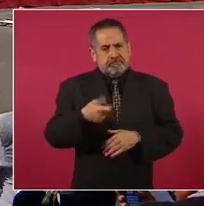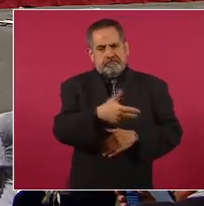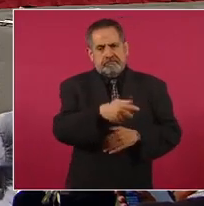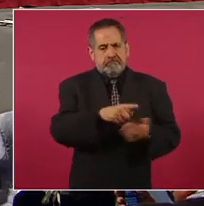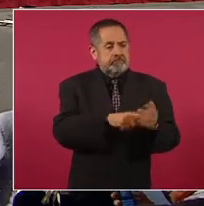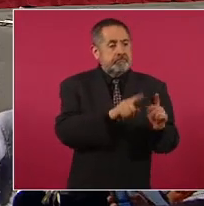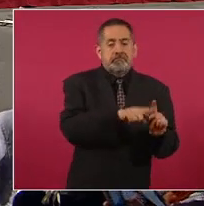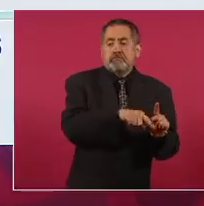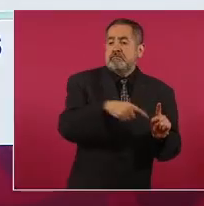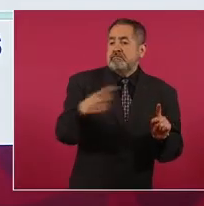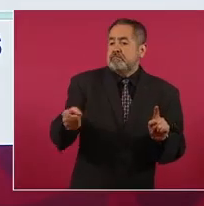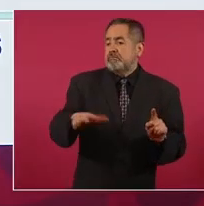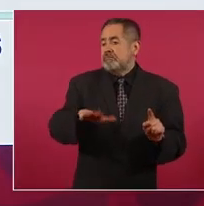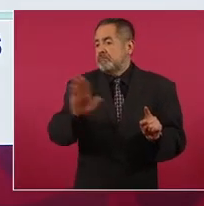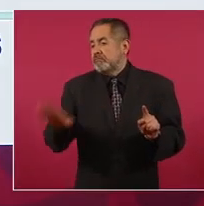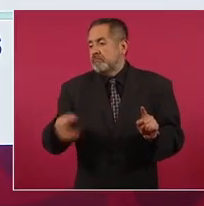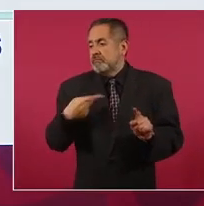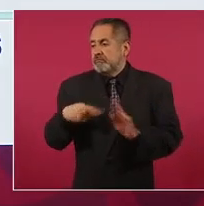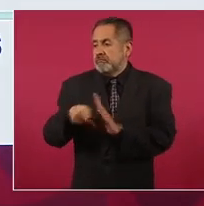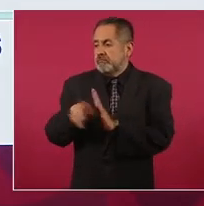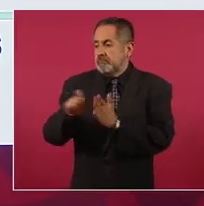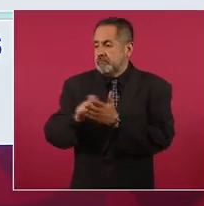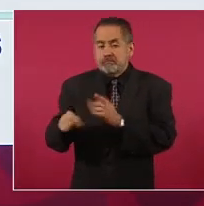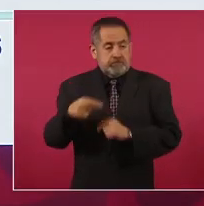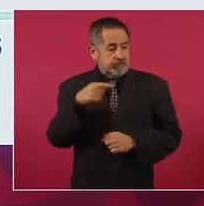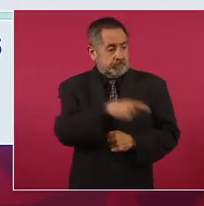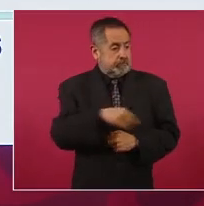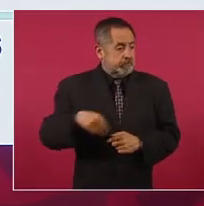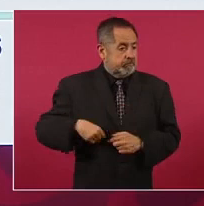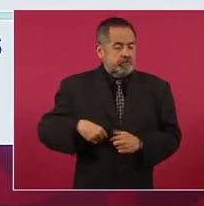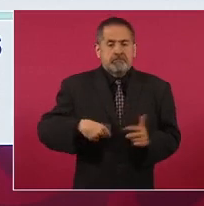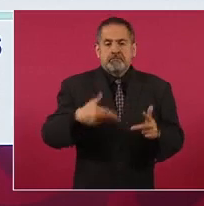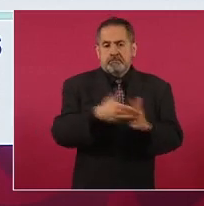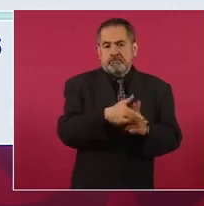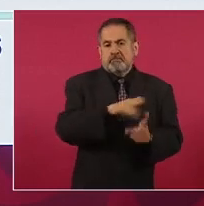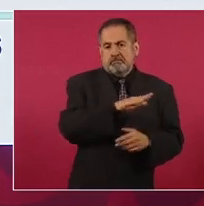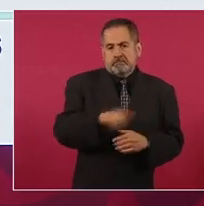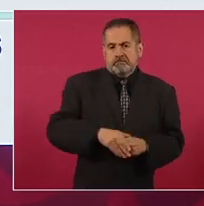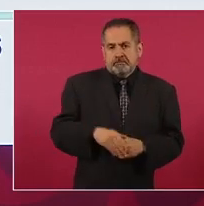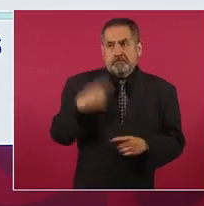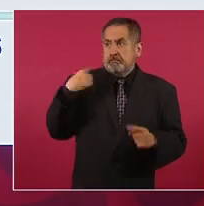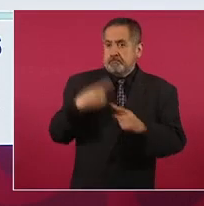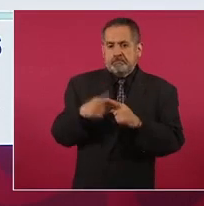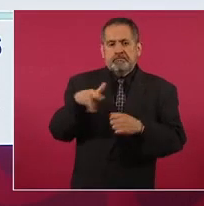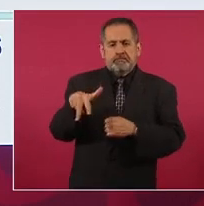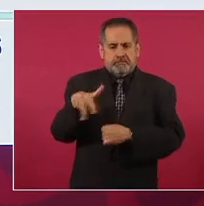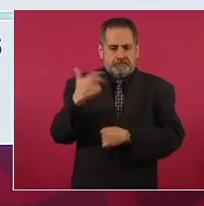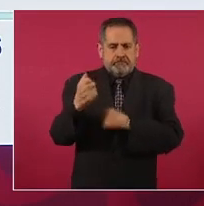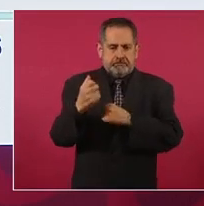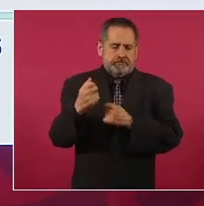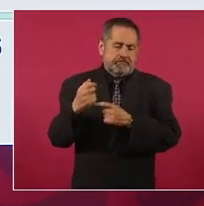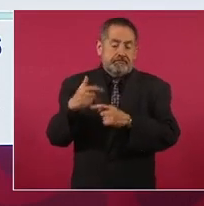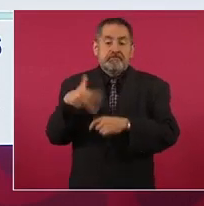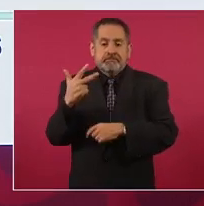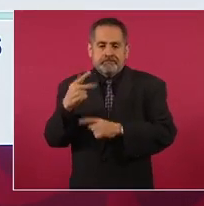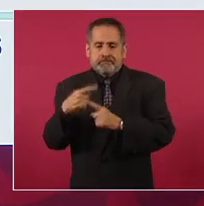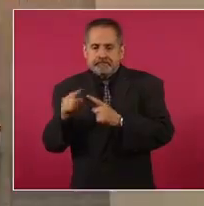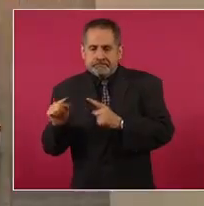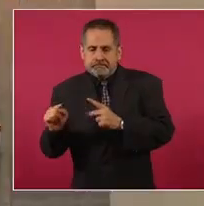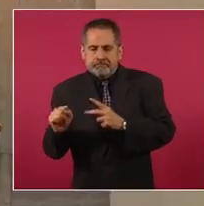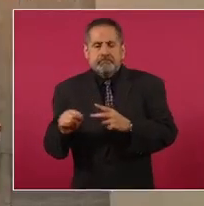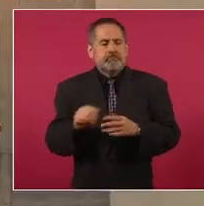contra periodistas perpetrados en lo que va del año, es decir, los 13 casos. Se sigue en la